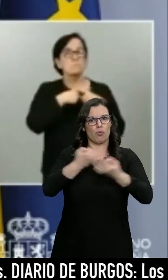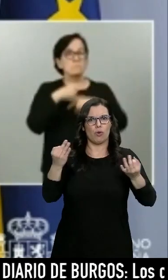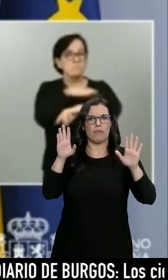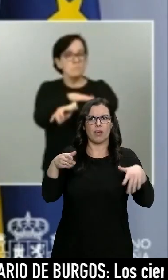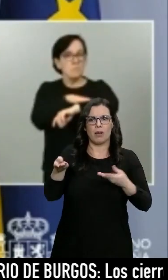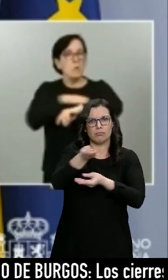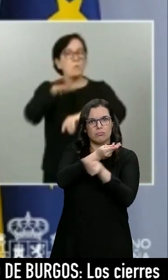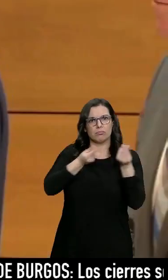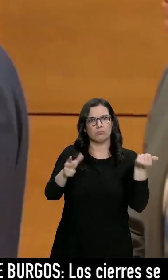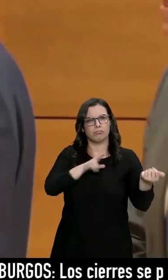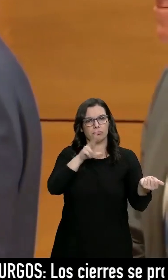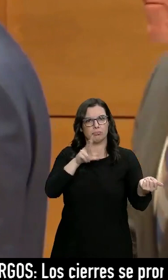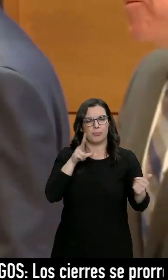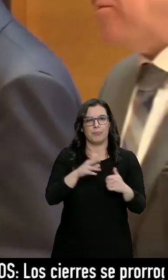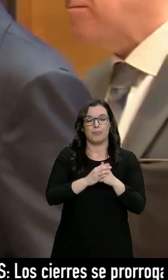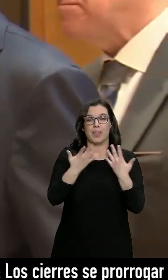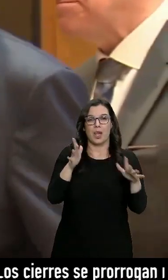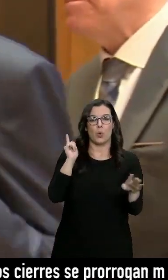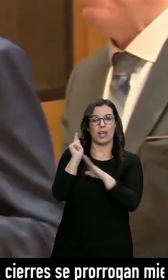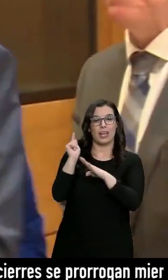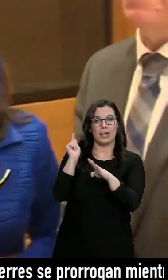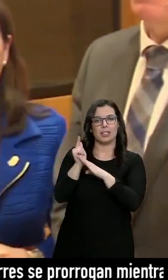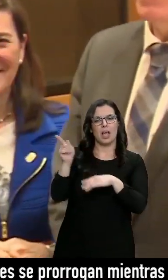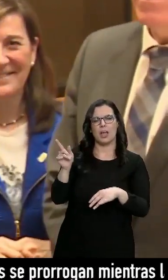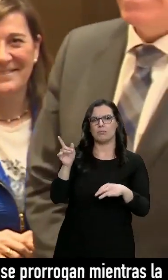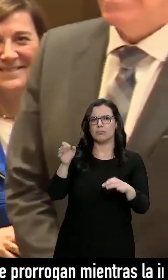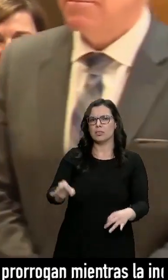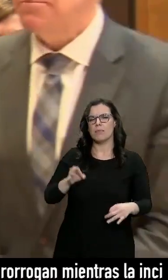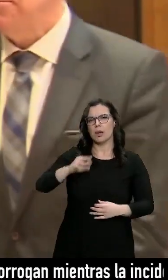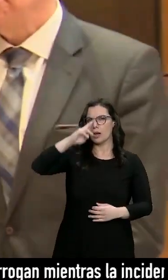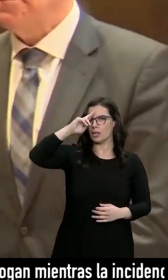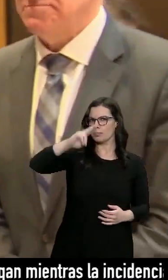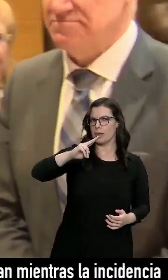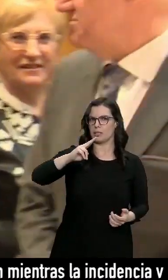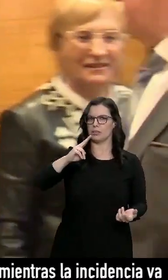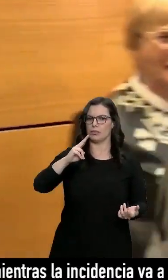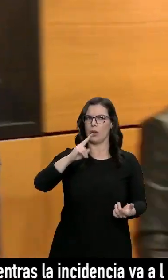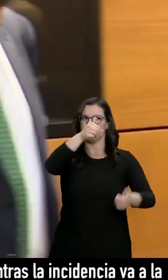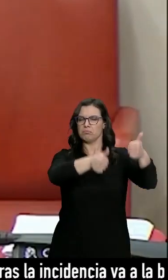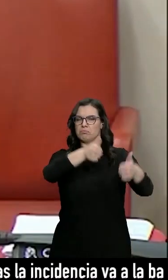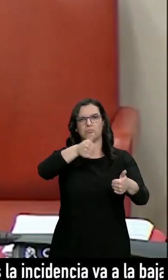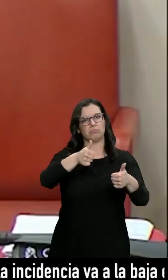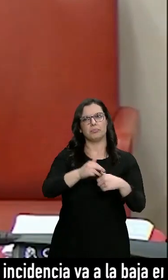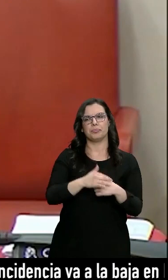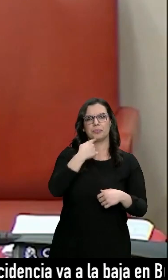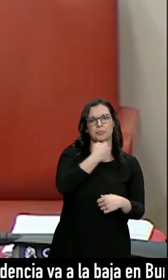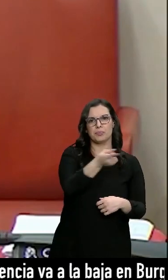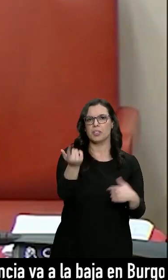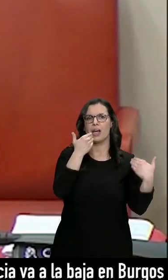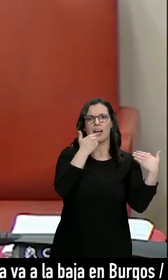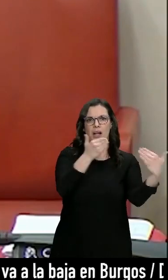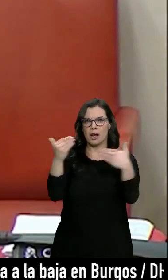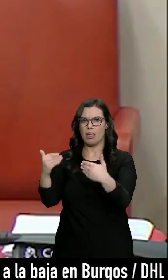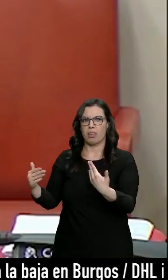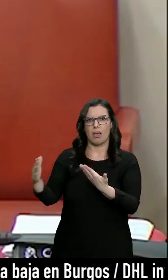de cordialidad. Pese a las críticas recibidas, ha sido un ministro respetuoso con sus adversarios. Agradeciéndoles a todos